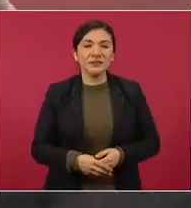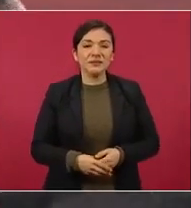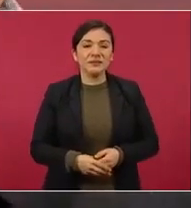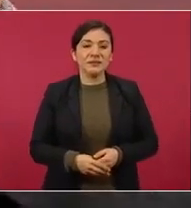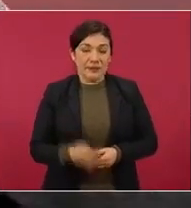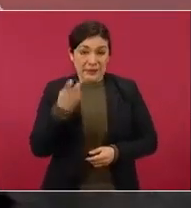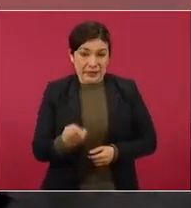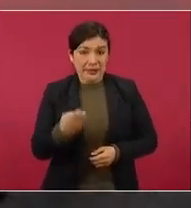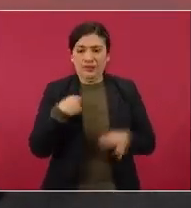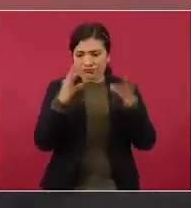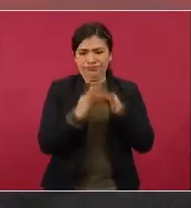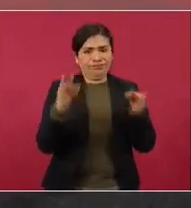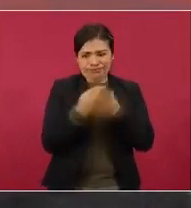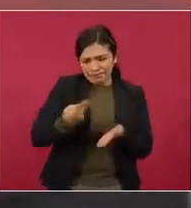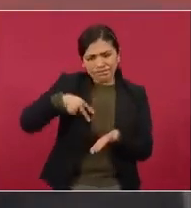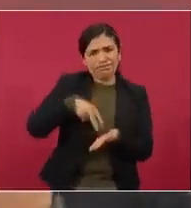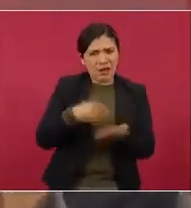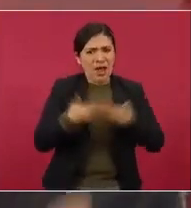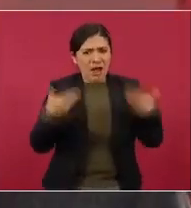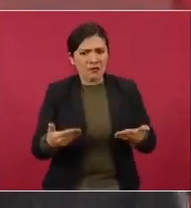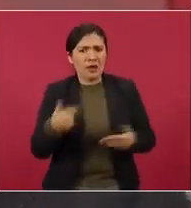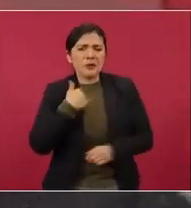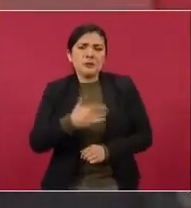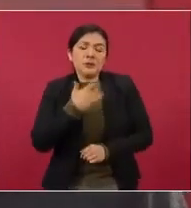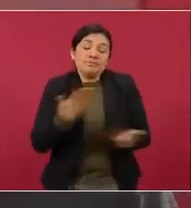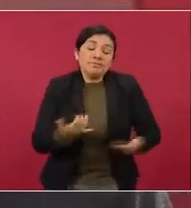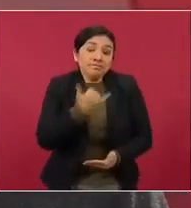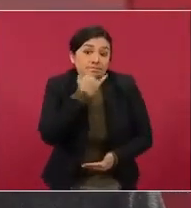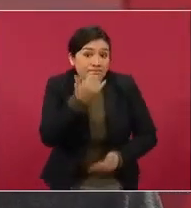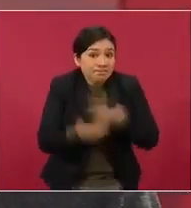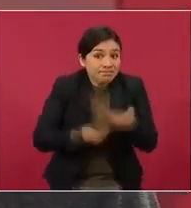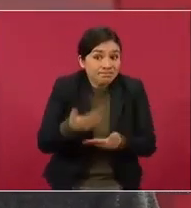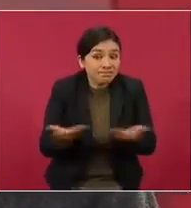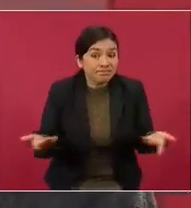Y esto lo digo así, y hasta ofrezco disculpa,